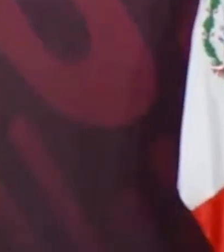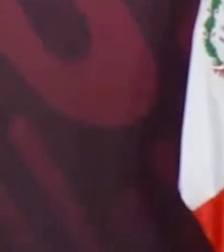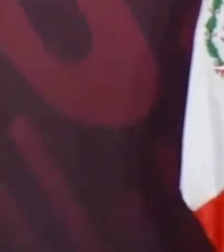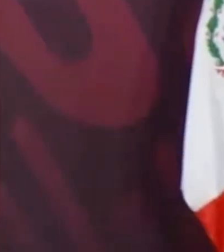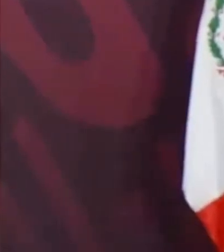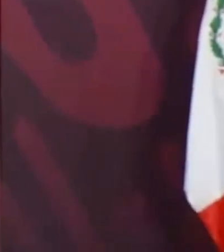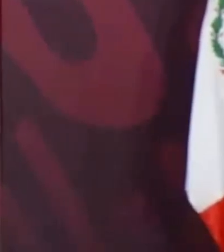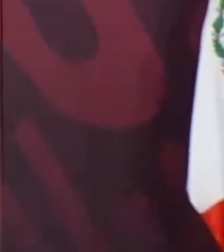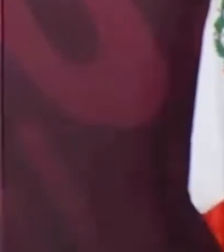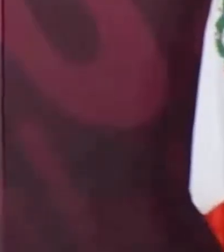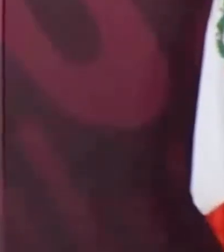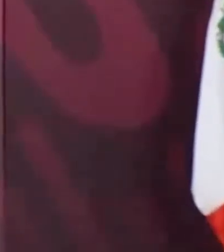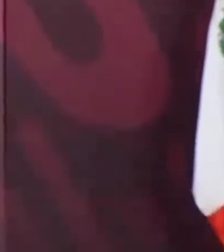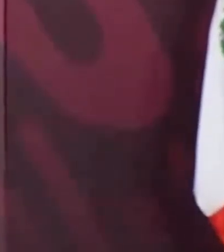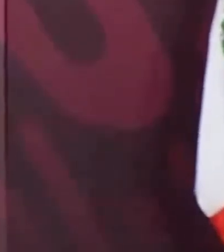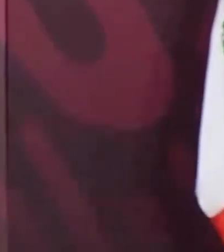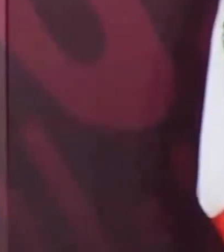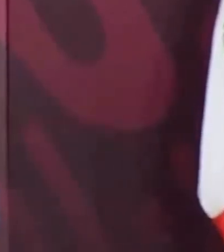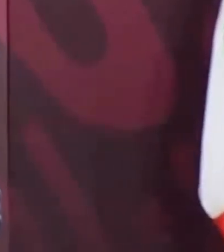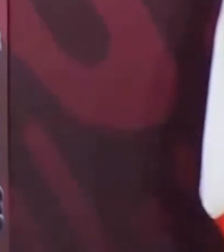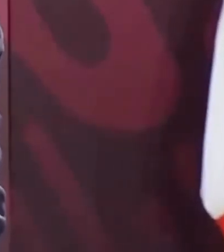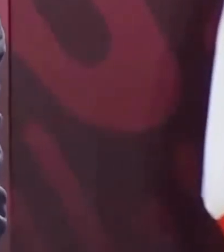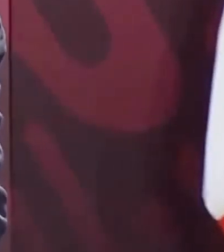Pero ¿ustedes creen